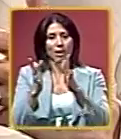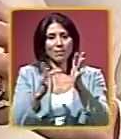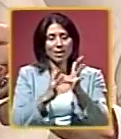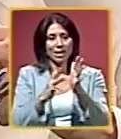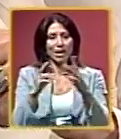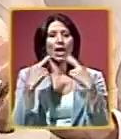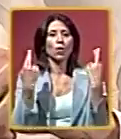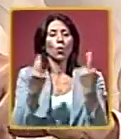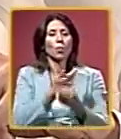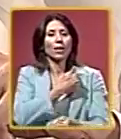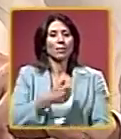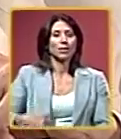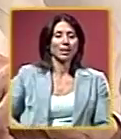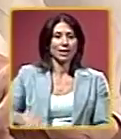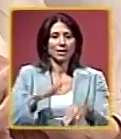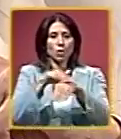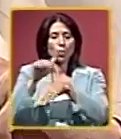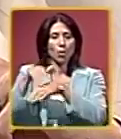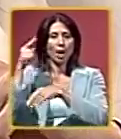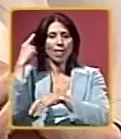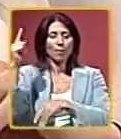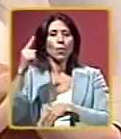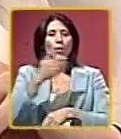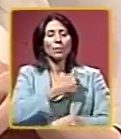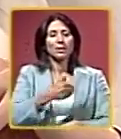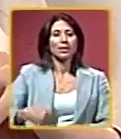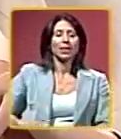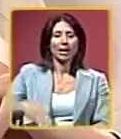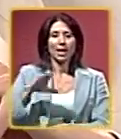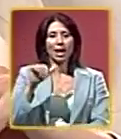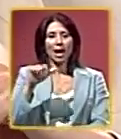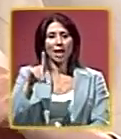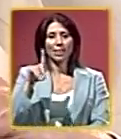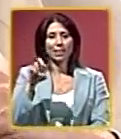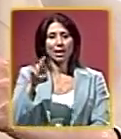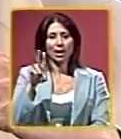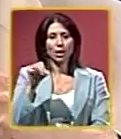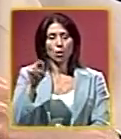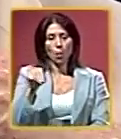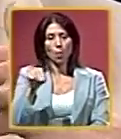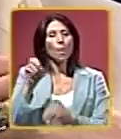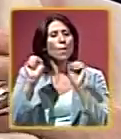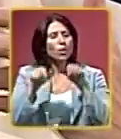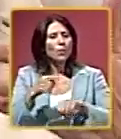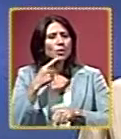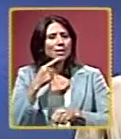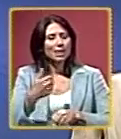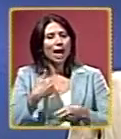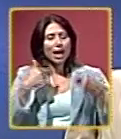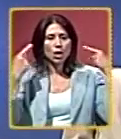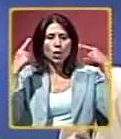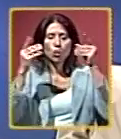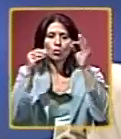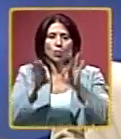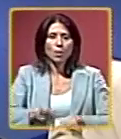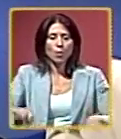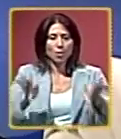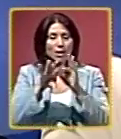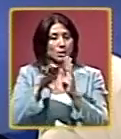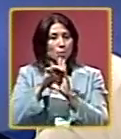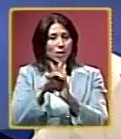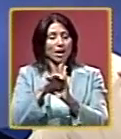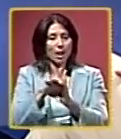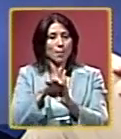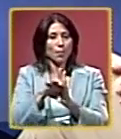de presidentes que ha sido convocada por el presidente Calderón. Podemos decir que hay logros claramente identificados. Por ejemplo, en la construcción